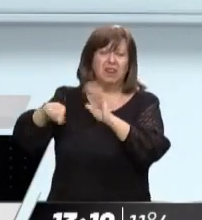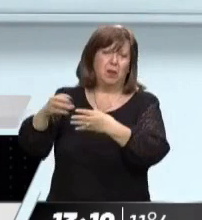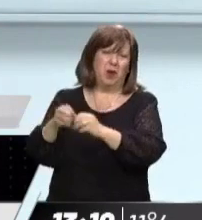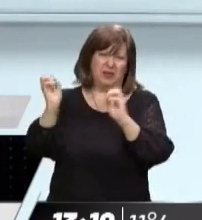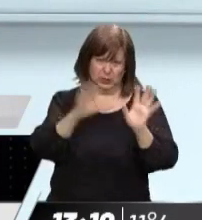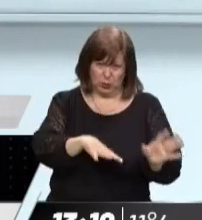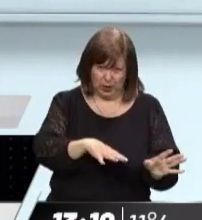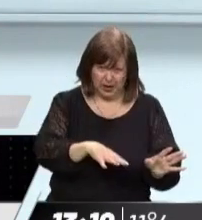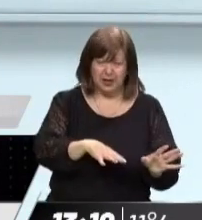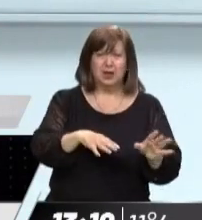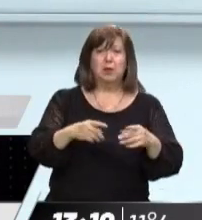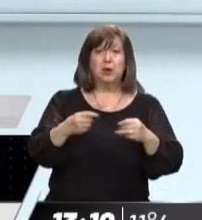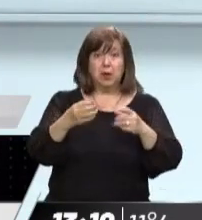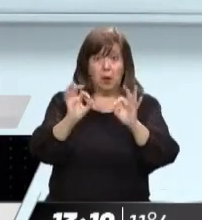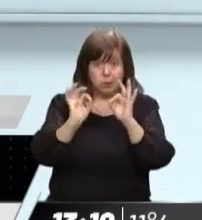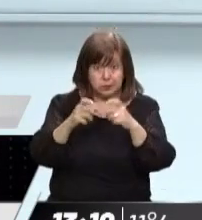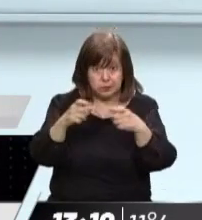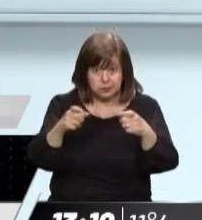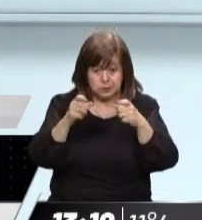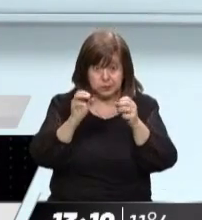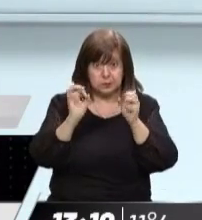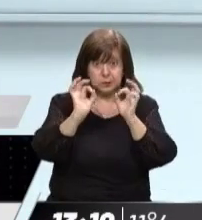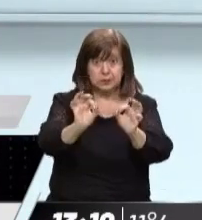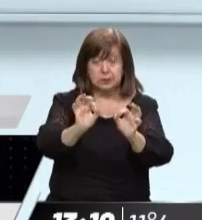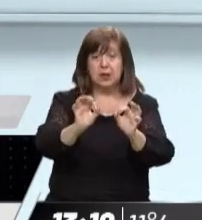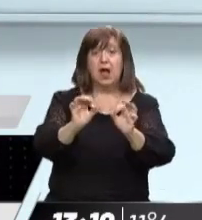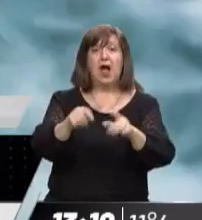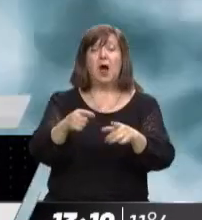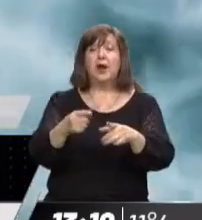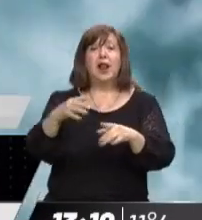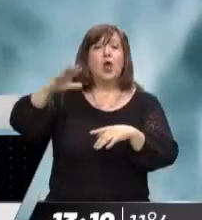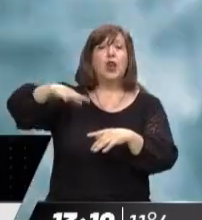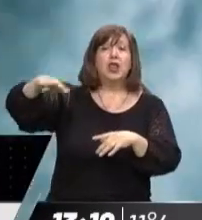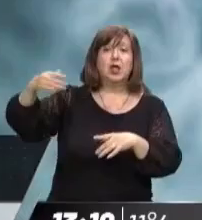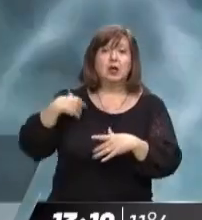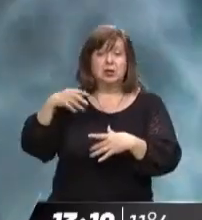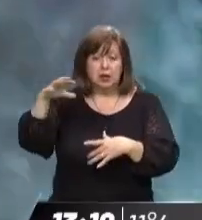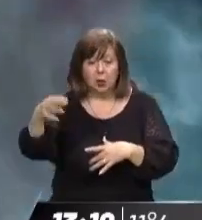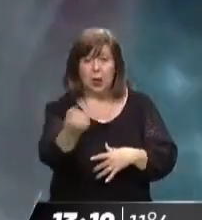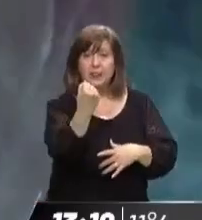lo observamos también, están teniendo una facilidad para consumir cualquier cosa.